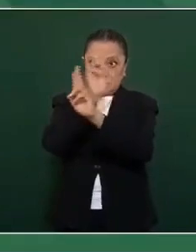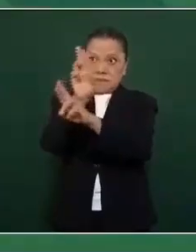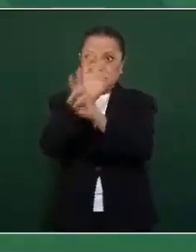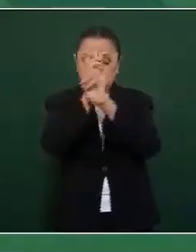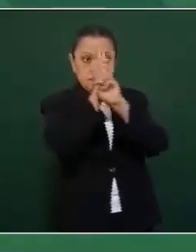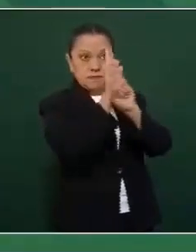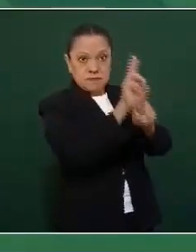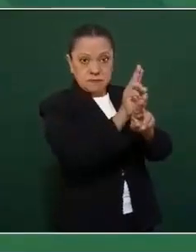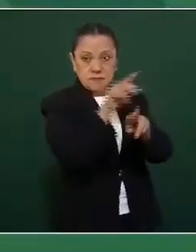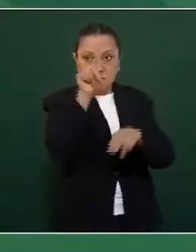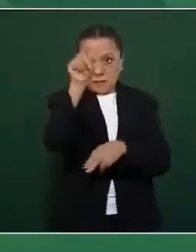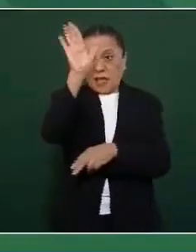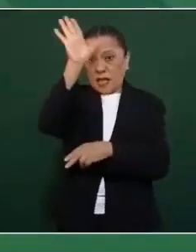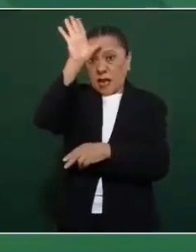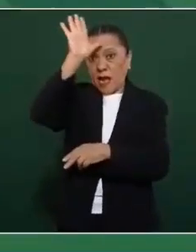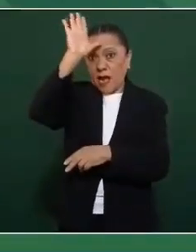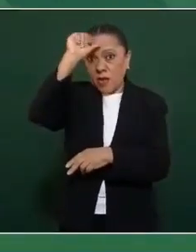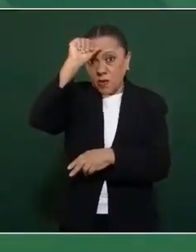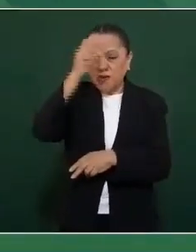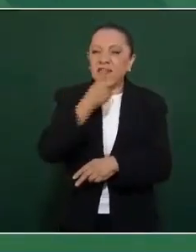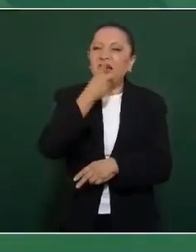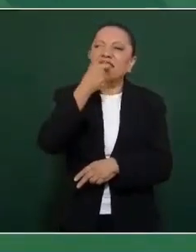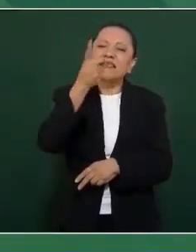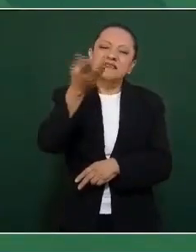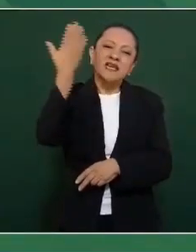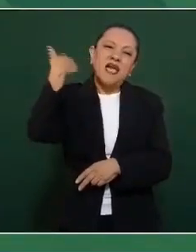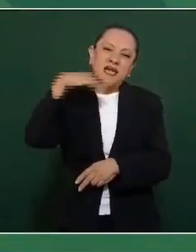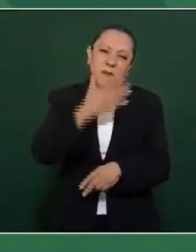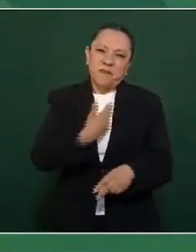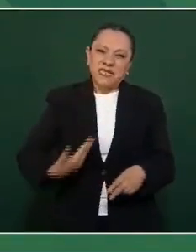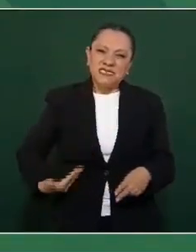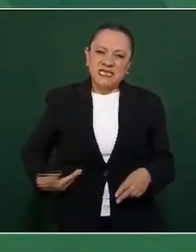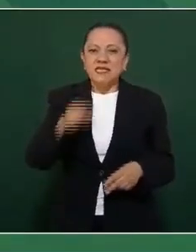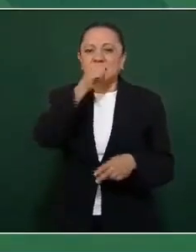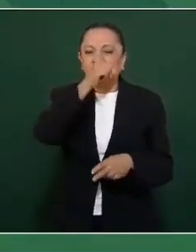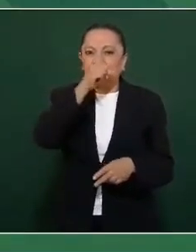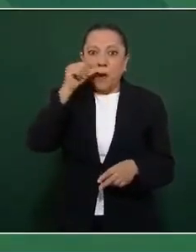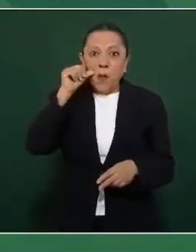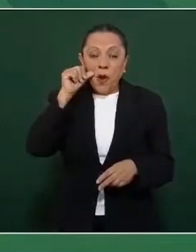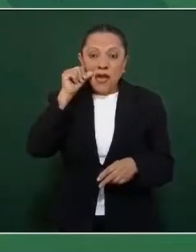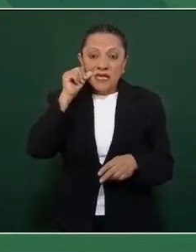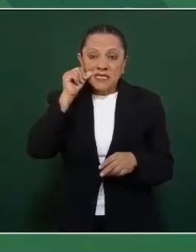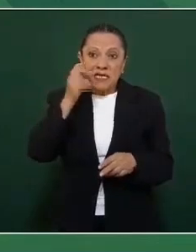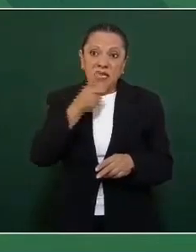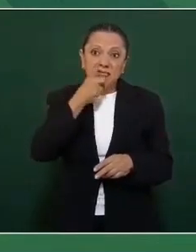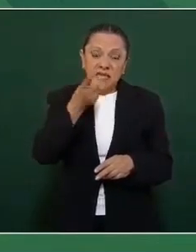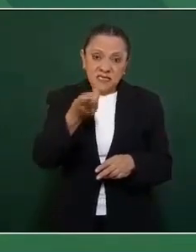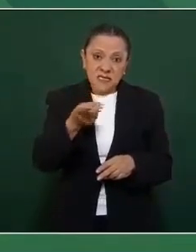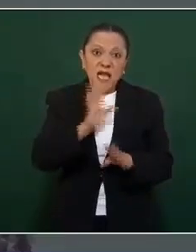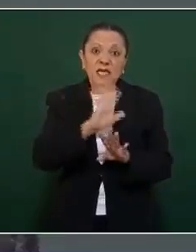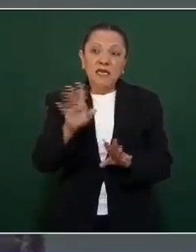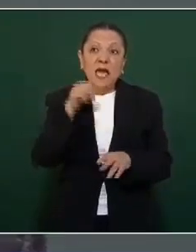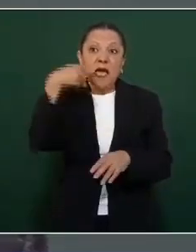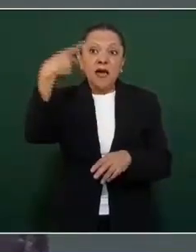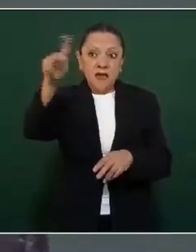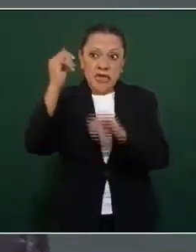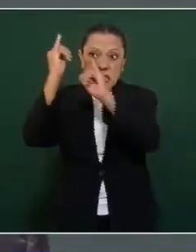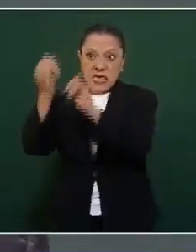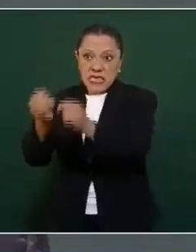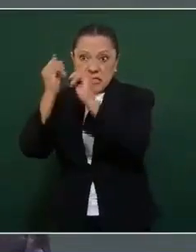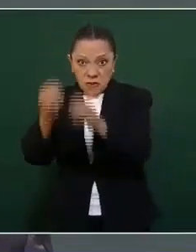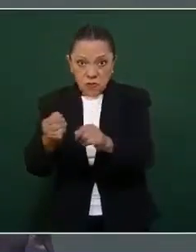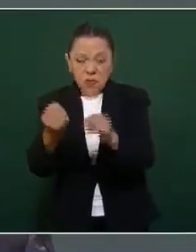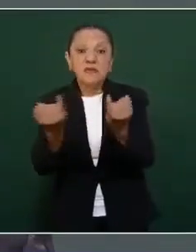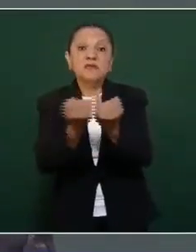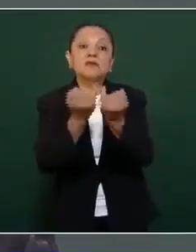Que recuerden lo que decía el presidente Juárez, entre los individuos como entre las naciones, el respeto